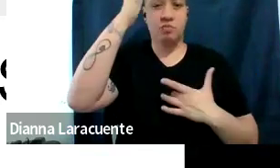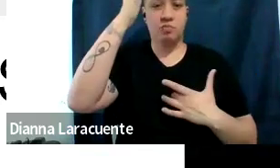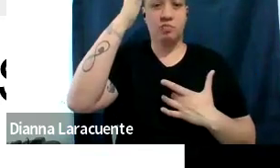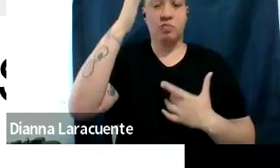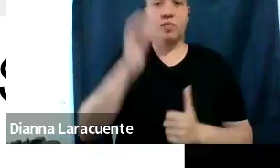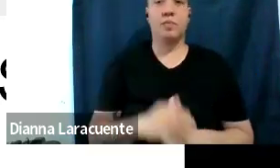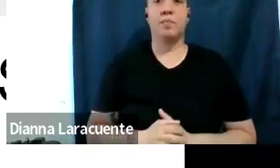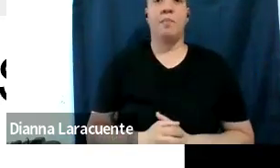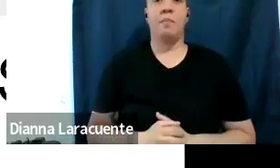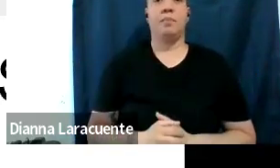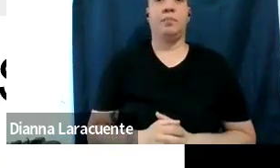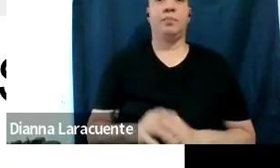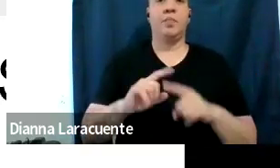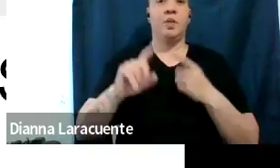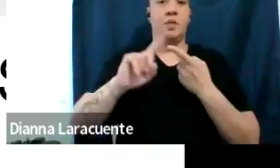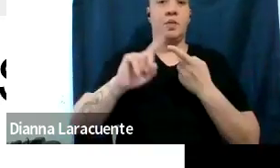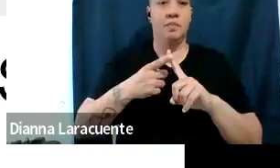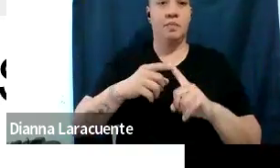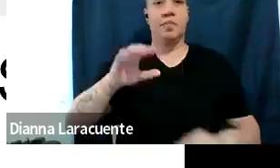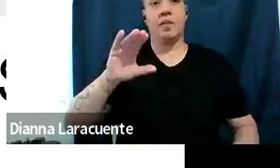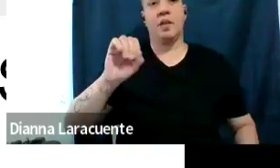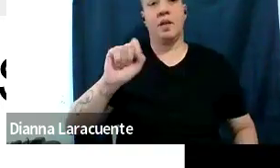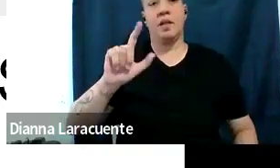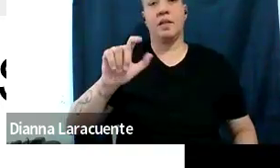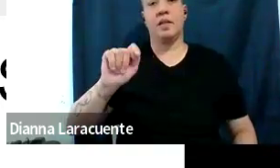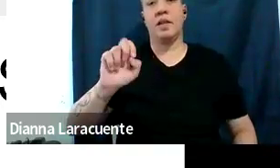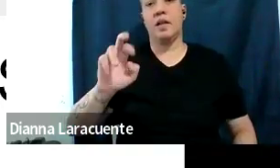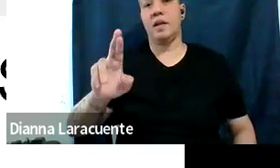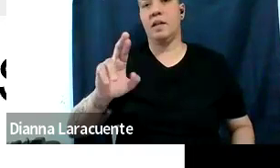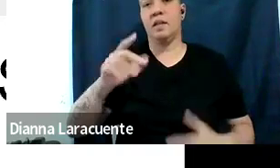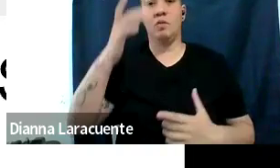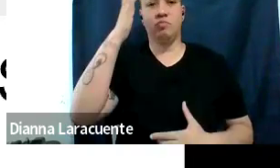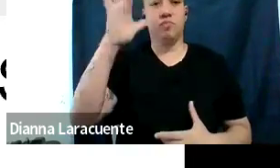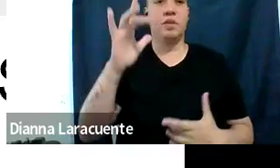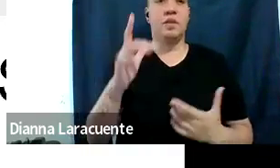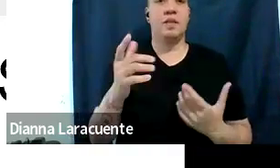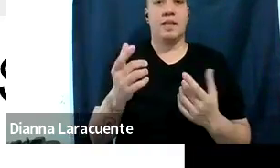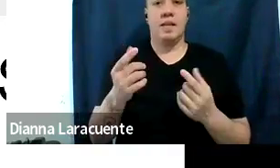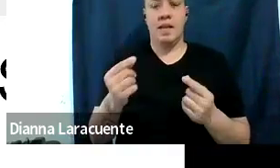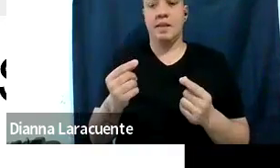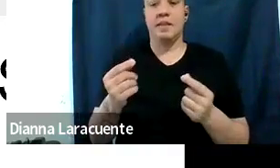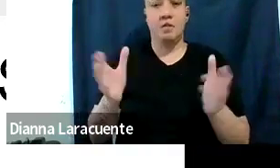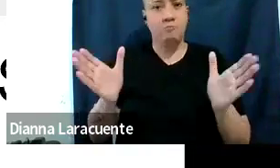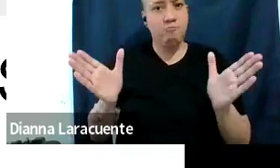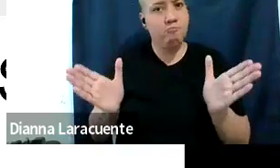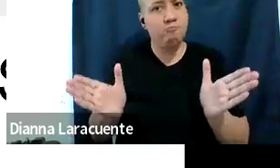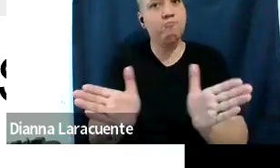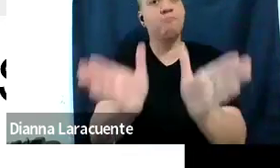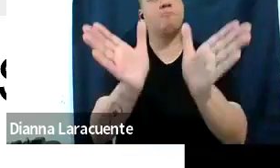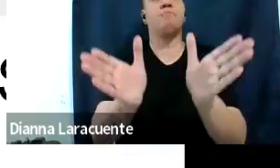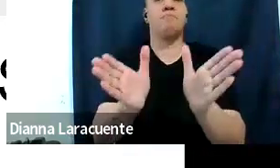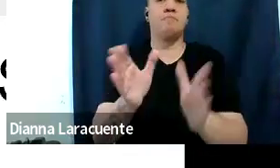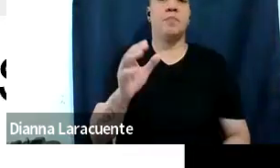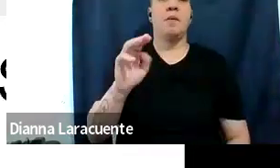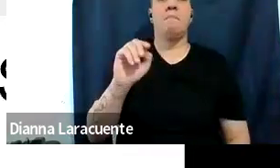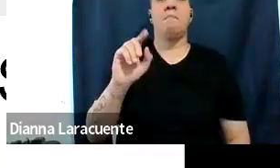facultad, pero ahí se hace amigo de Castelar, de los intelectuales. Él coge el pulso en Madrid y a los 39